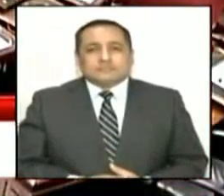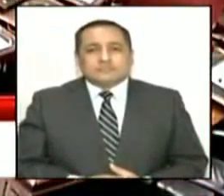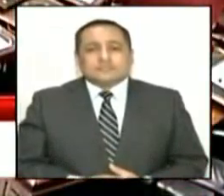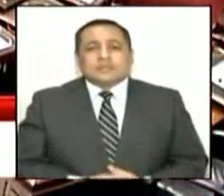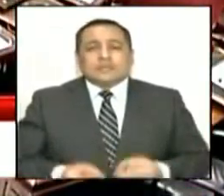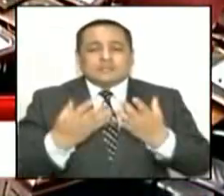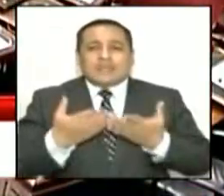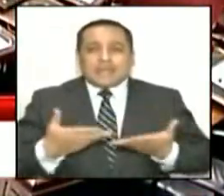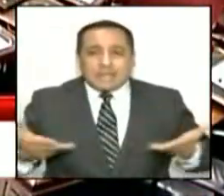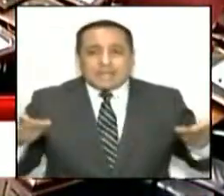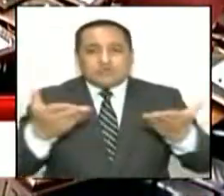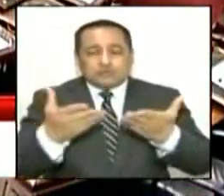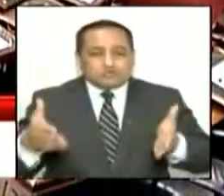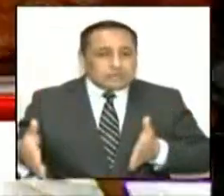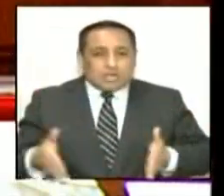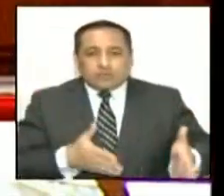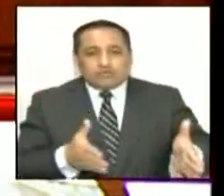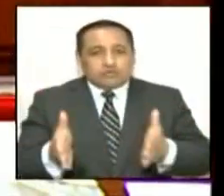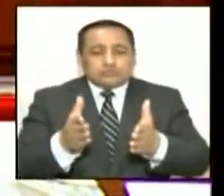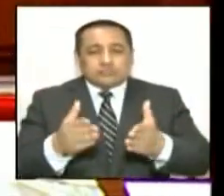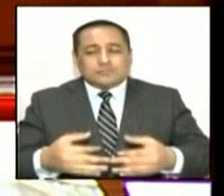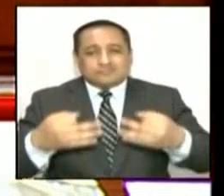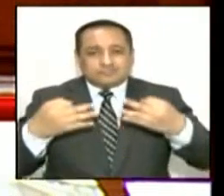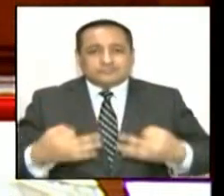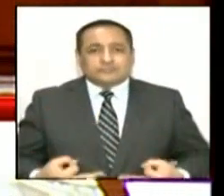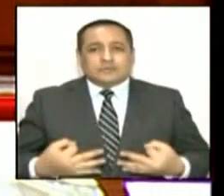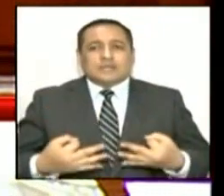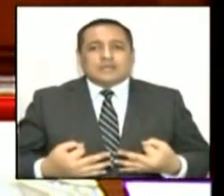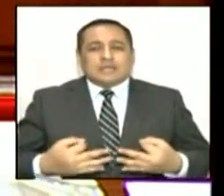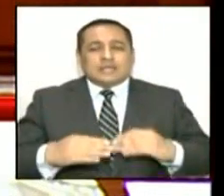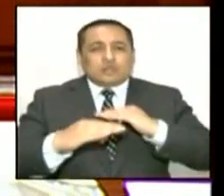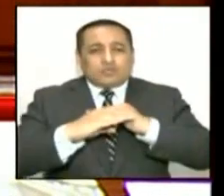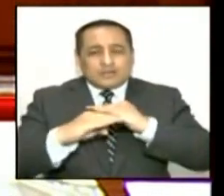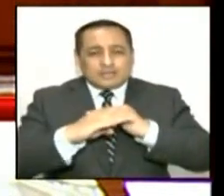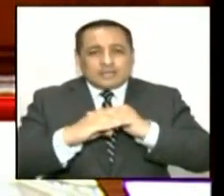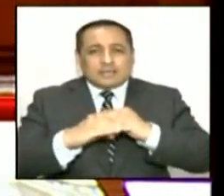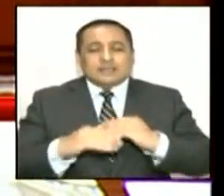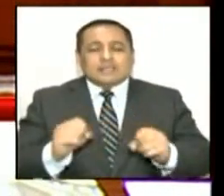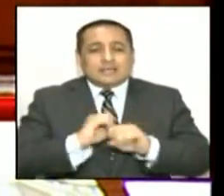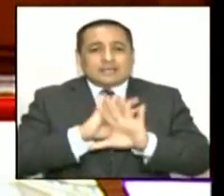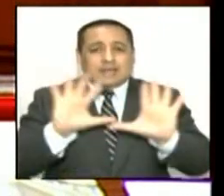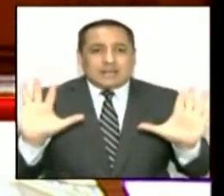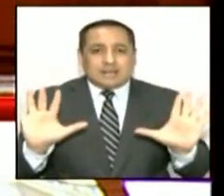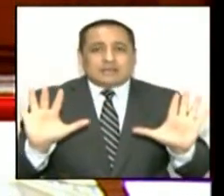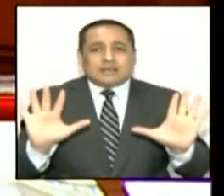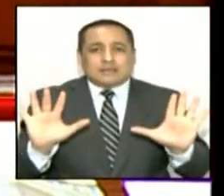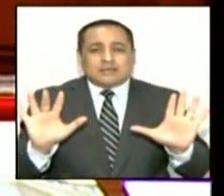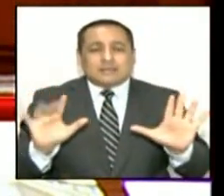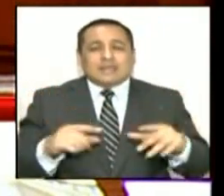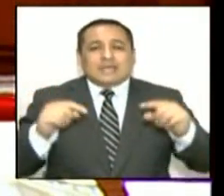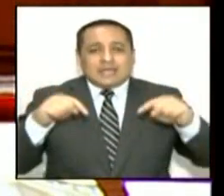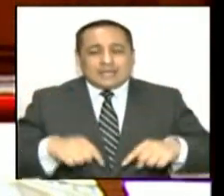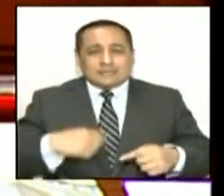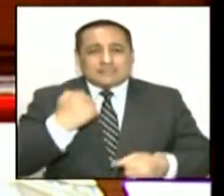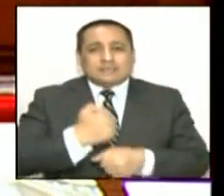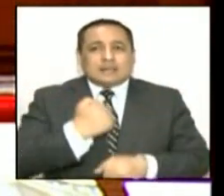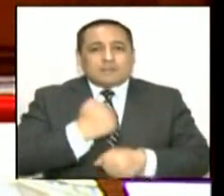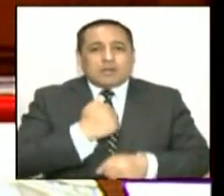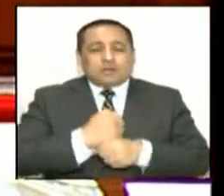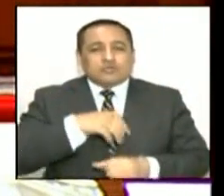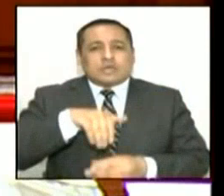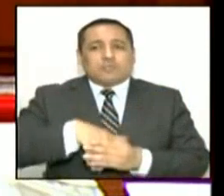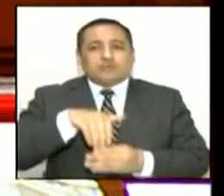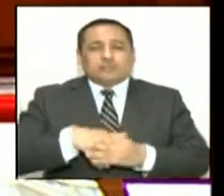son ellos que han conducido de manera eficiente, equilibrada y totalmente transparente el acto electoral que